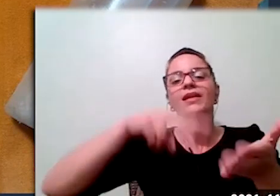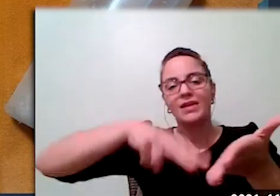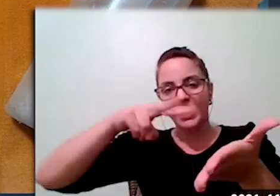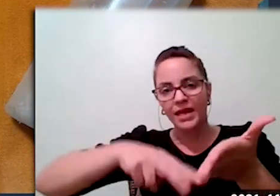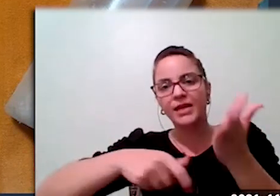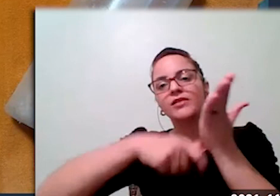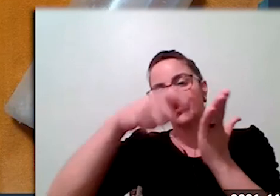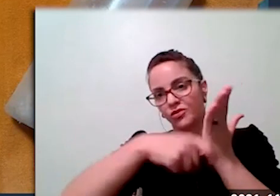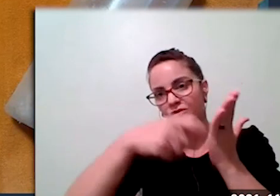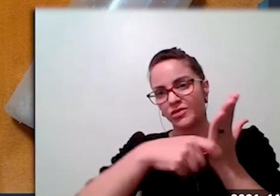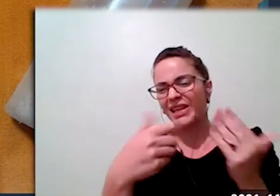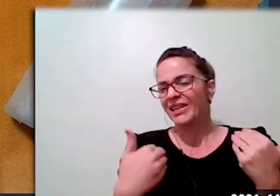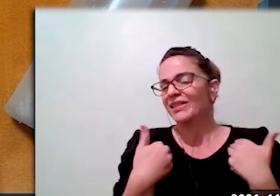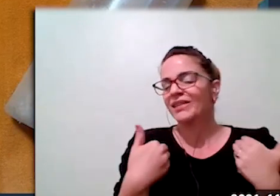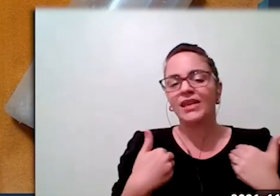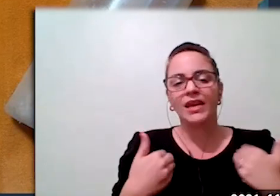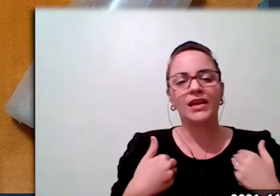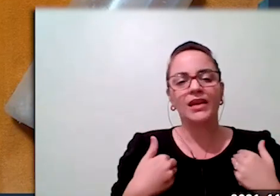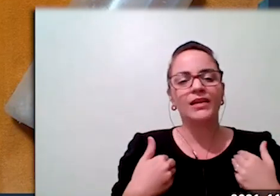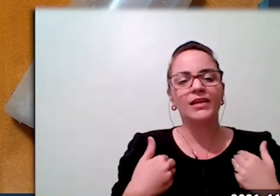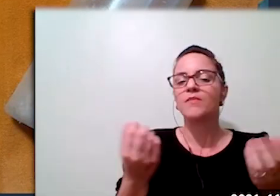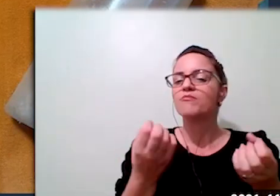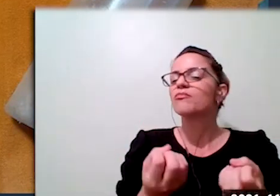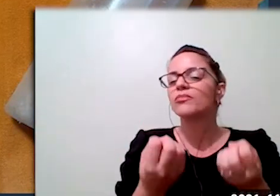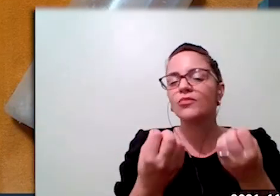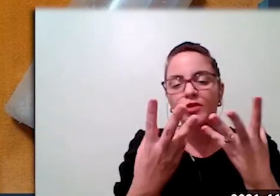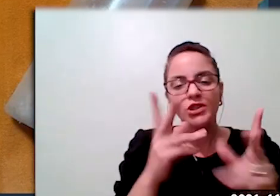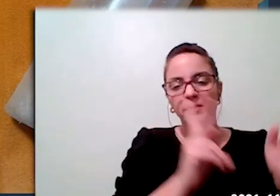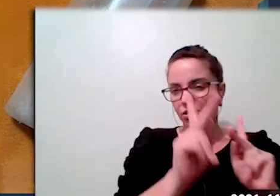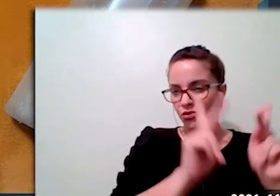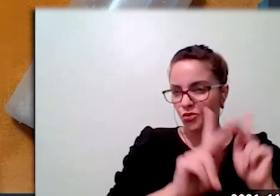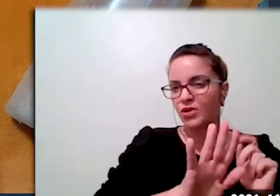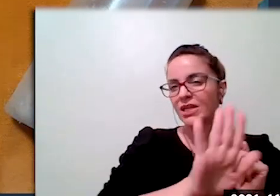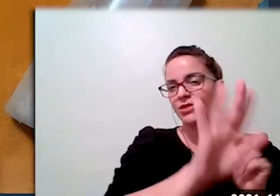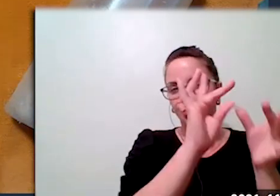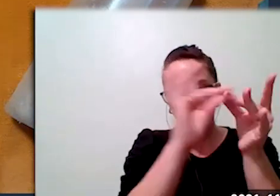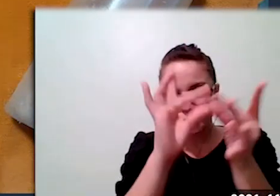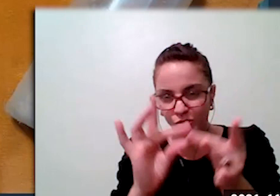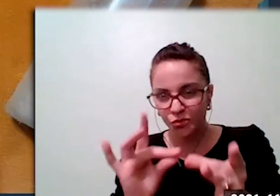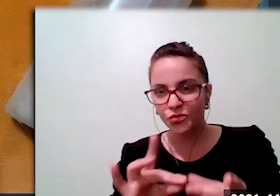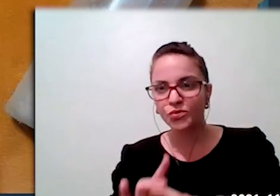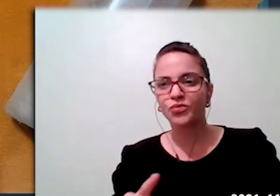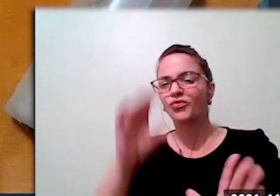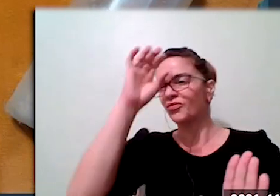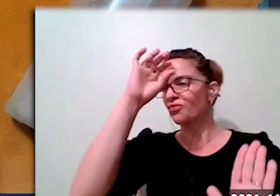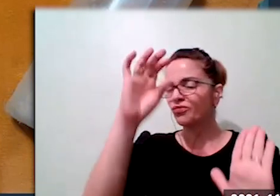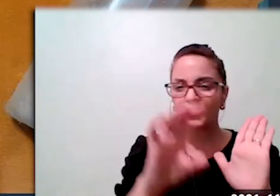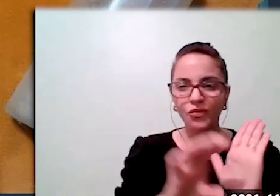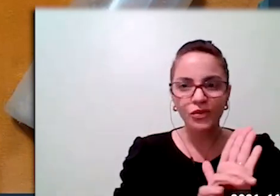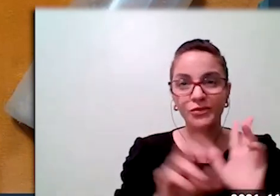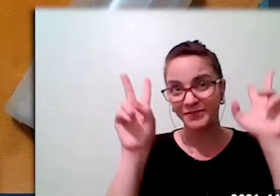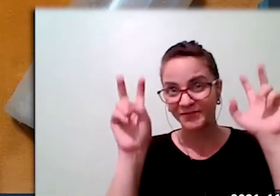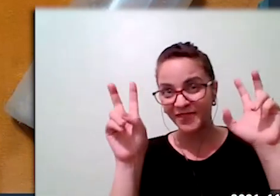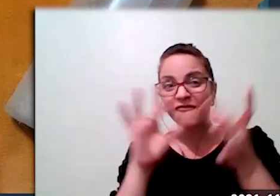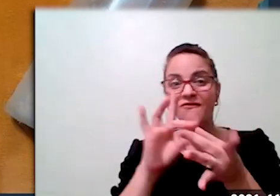fundaciones, refundaciones, revisitaciones, recreaciones digitales, fantasmas urbanos,